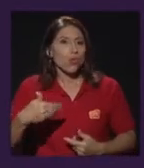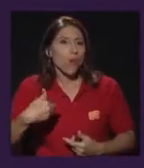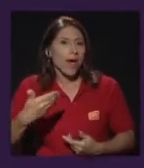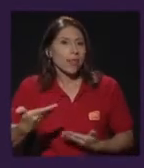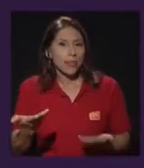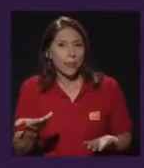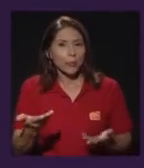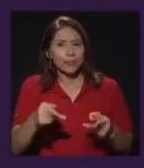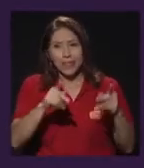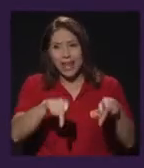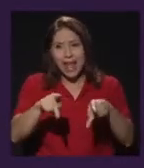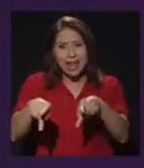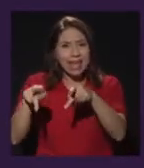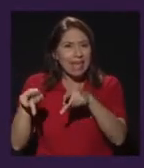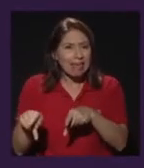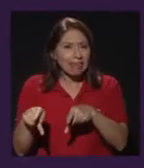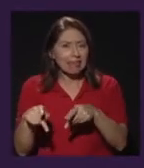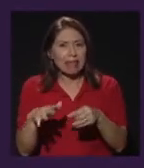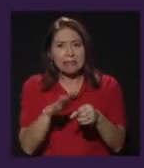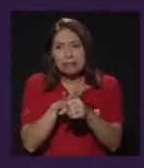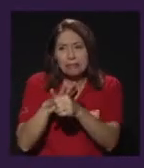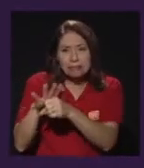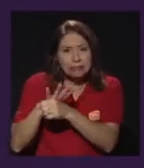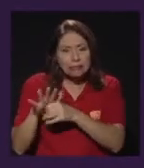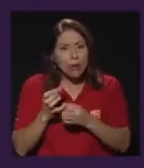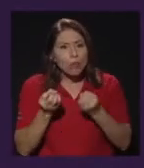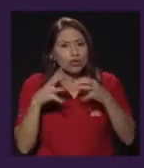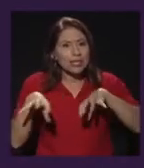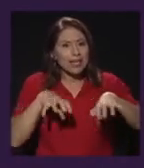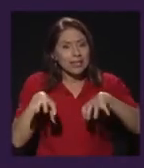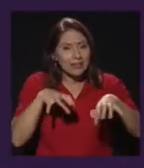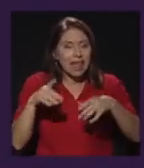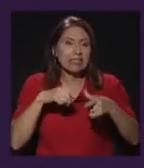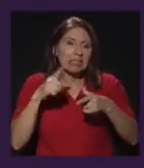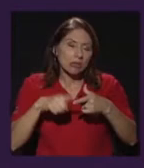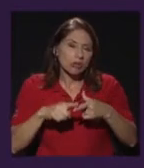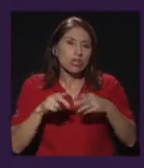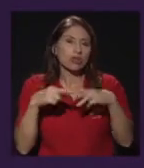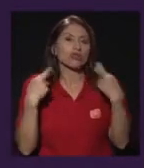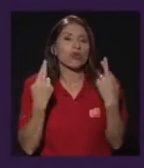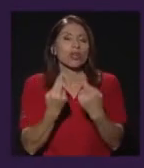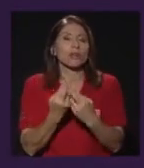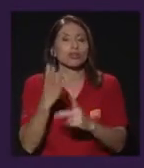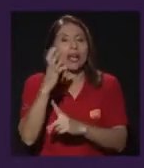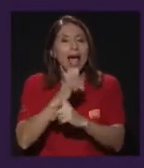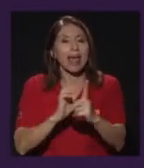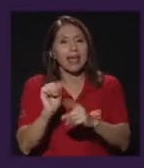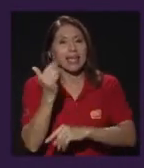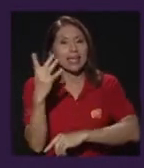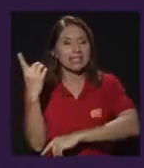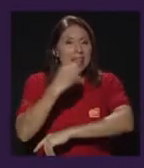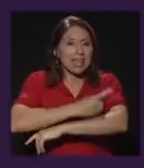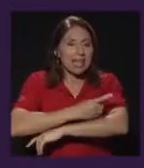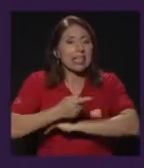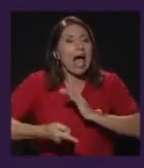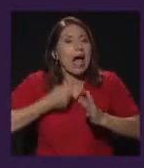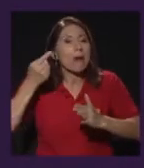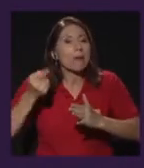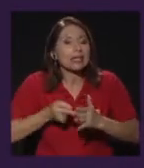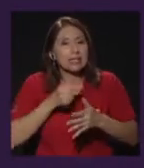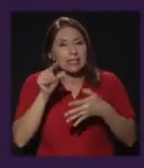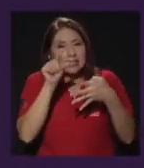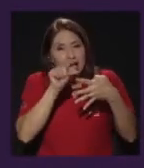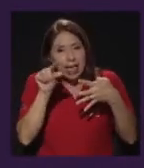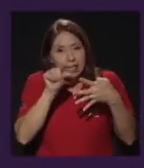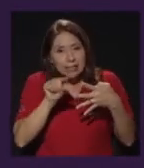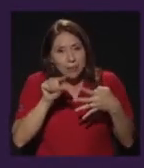gente está como muy llena, ¿verdad? Tenemos muchas actividades, nos reunimos cada 15, a veces cada semana, para hacer las reuniones.